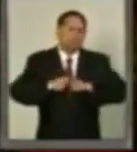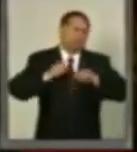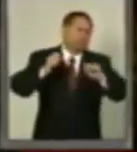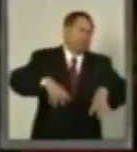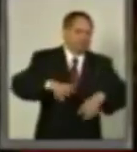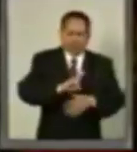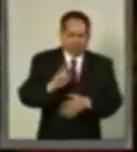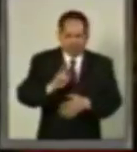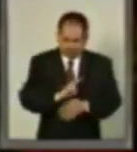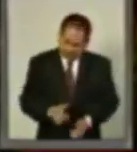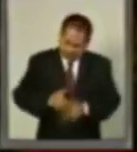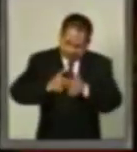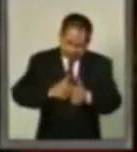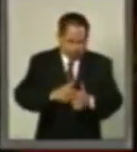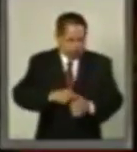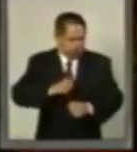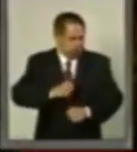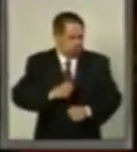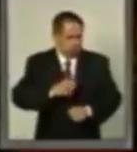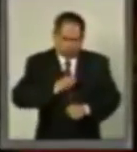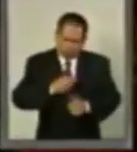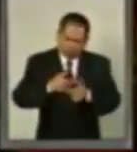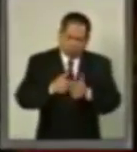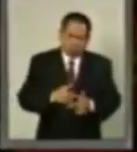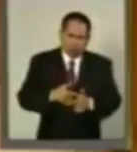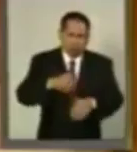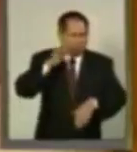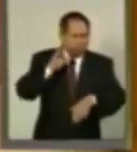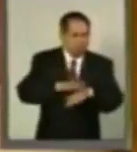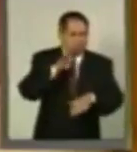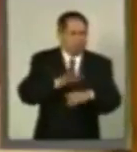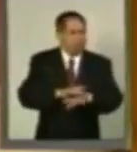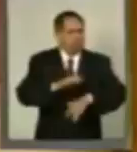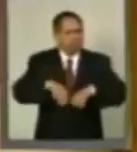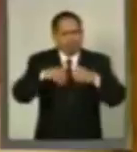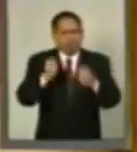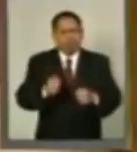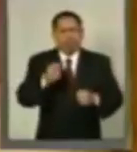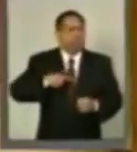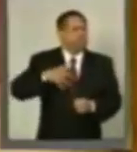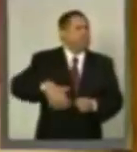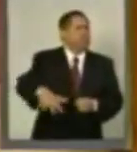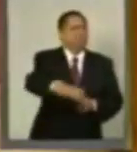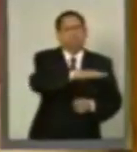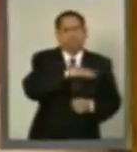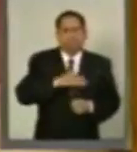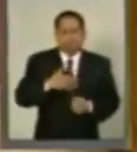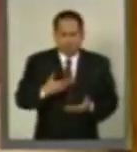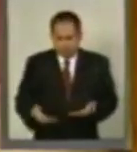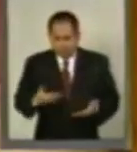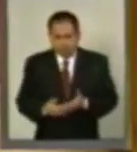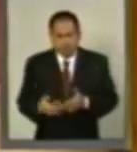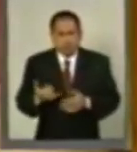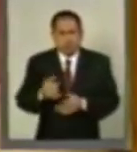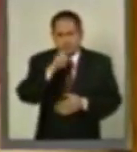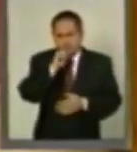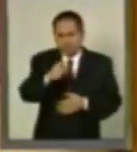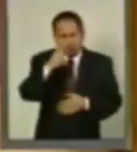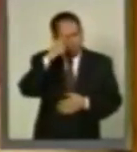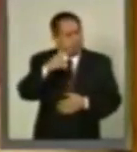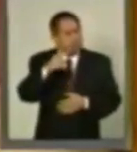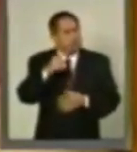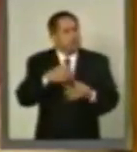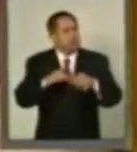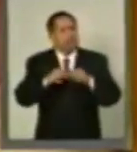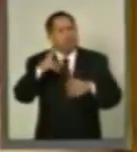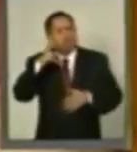guardia y desde luego tener una mayor seguridad pública en el presente, pero sobre todo